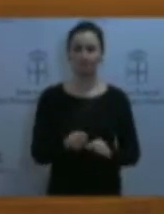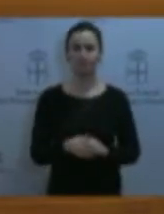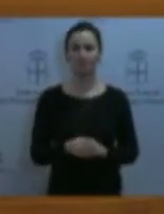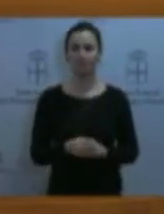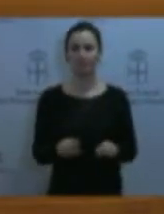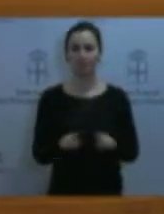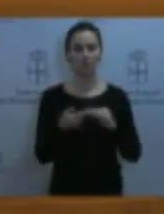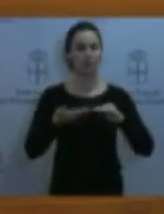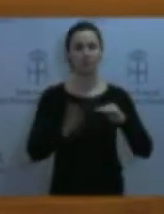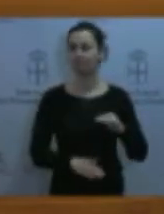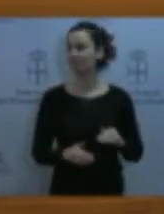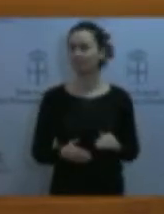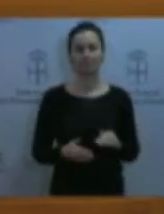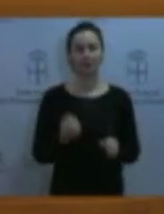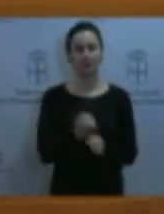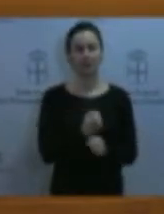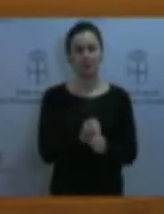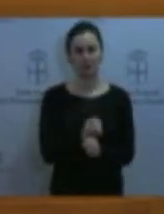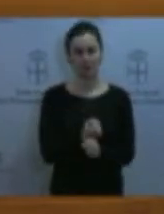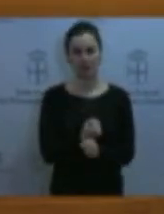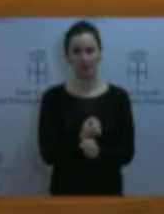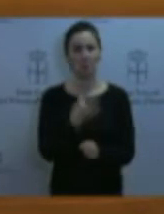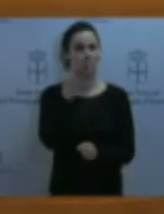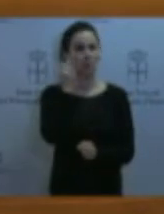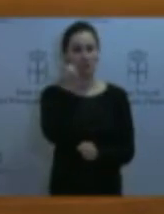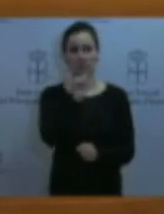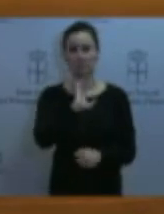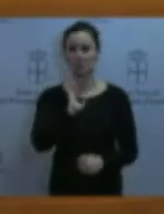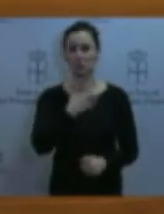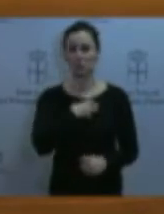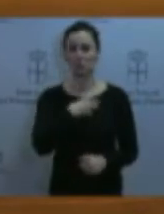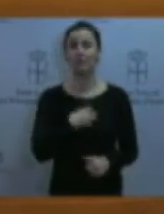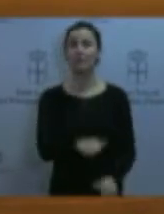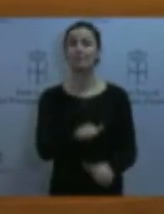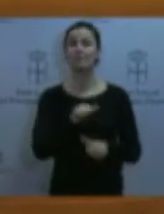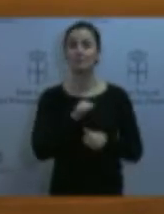entre las mujeres y los hombres. Y esperamos que ustedes apoyen esta toma en consideración. Gracias.